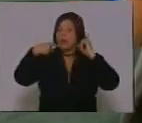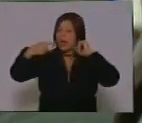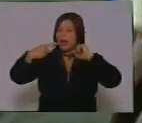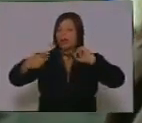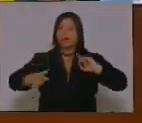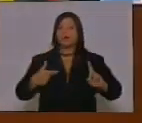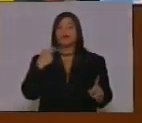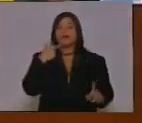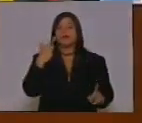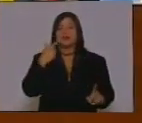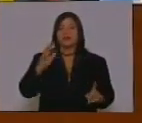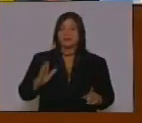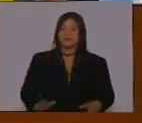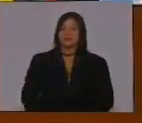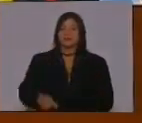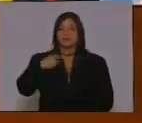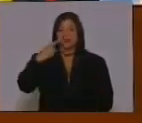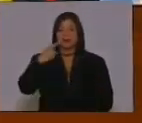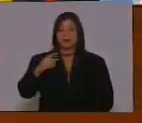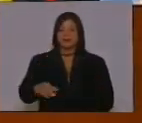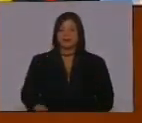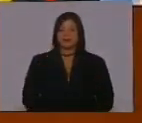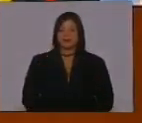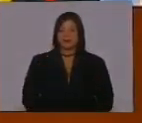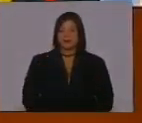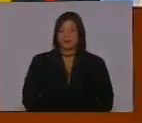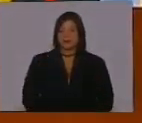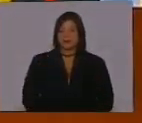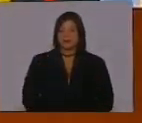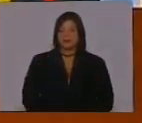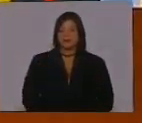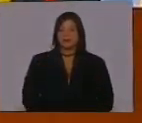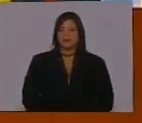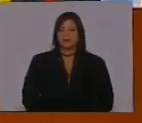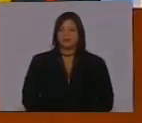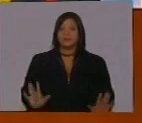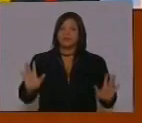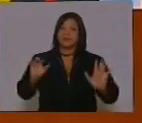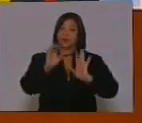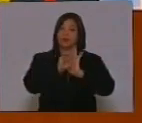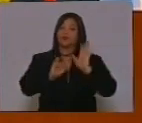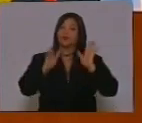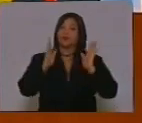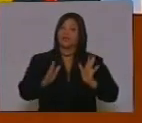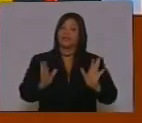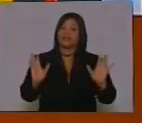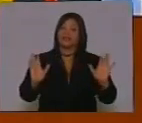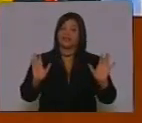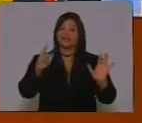doctor Héctor Rodríguez, en su condición de constituyente.